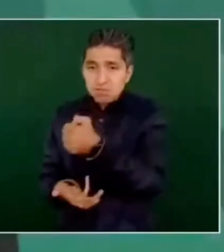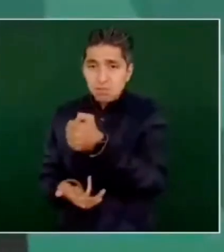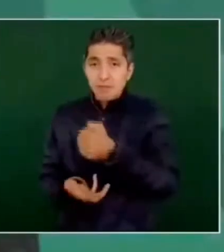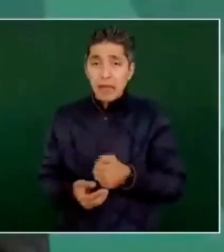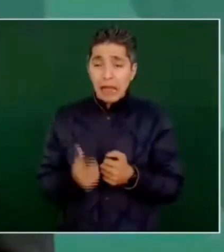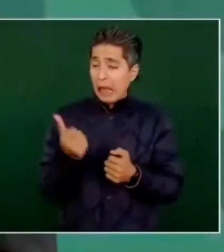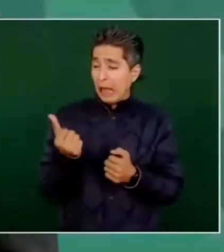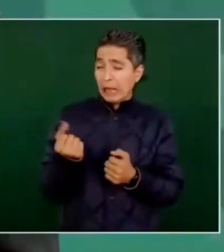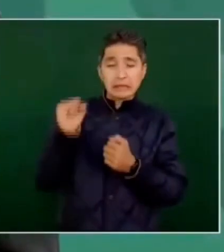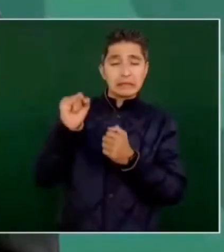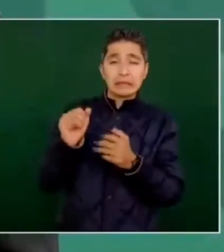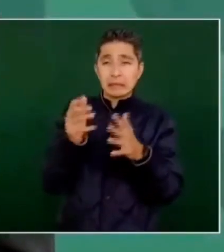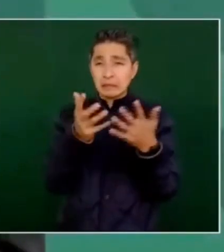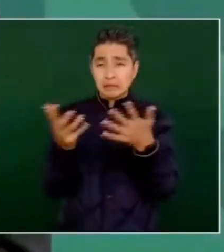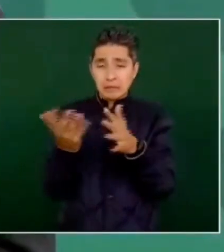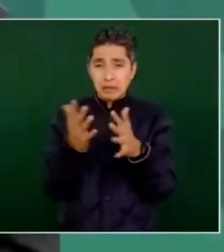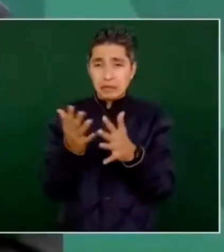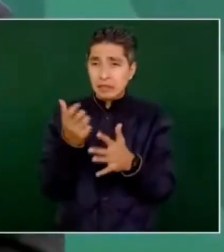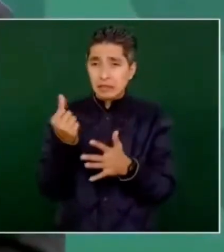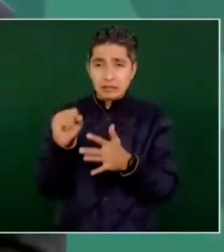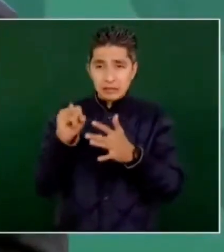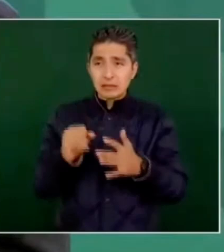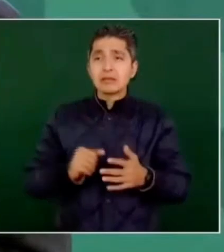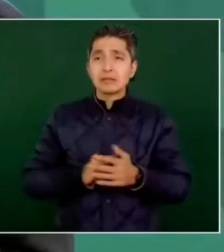menos. Y